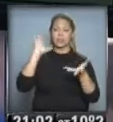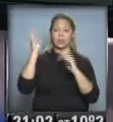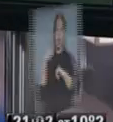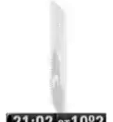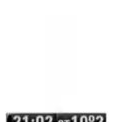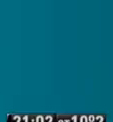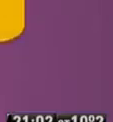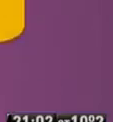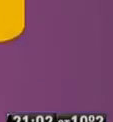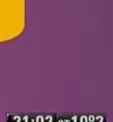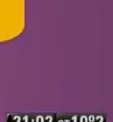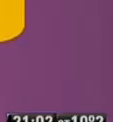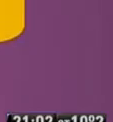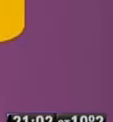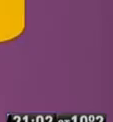nacional